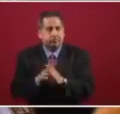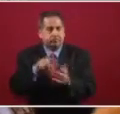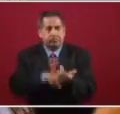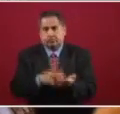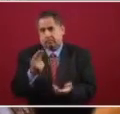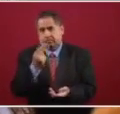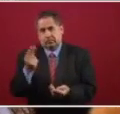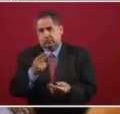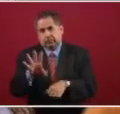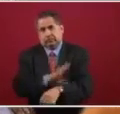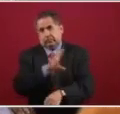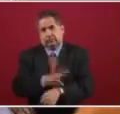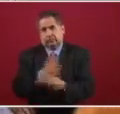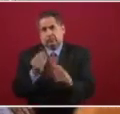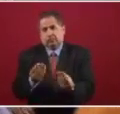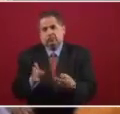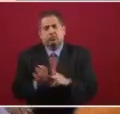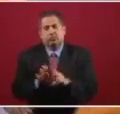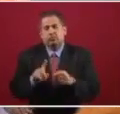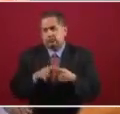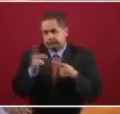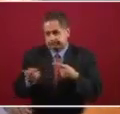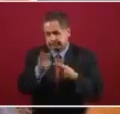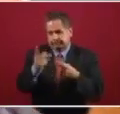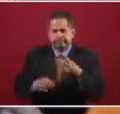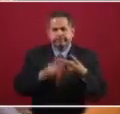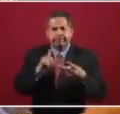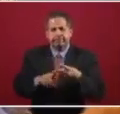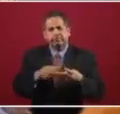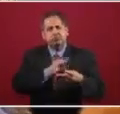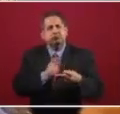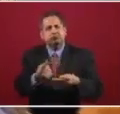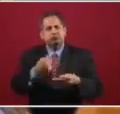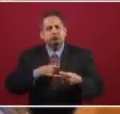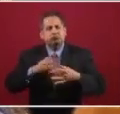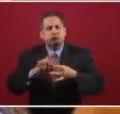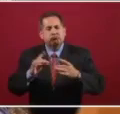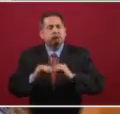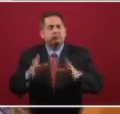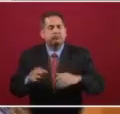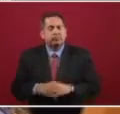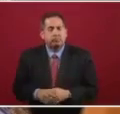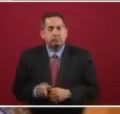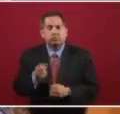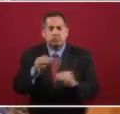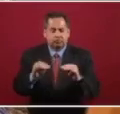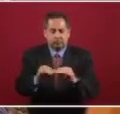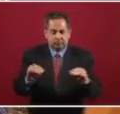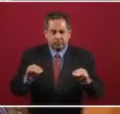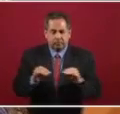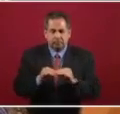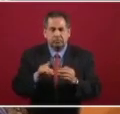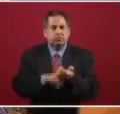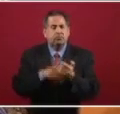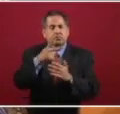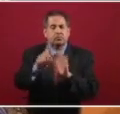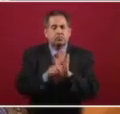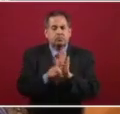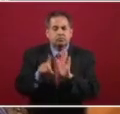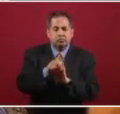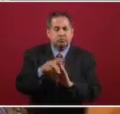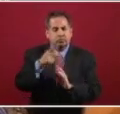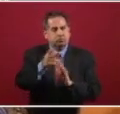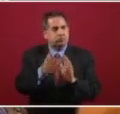sería mi primera pregunta, perdón, y mi segunda pregunta, si nos podría decir cuántos metros cuadrados tiene el departamento